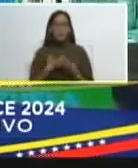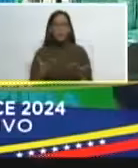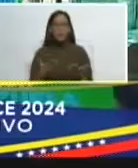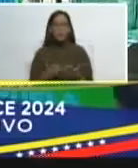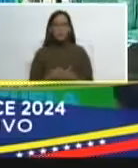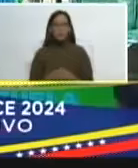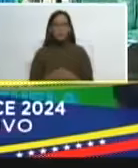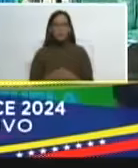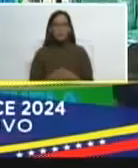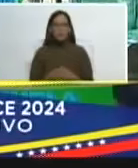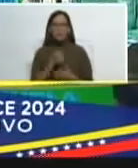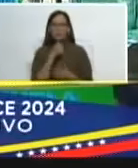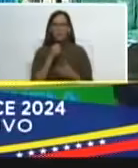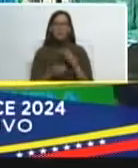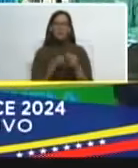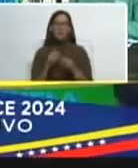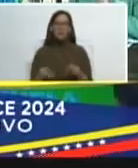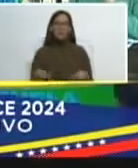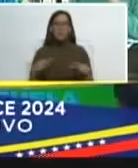¿Quién creó la vida?